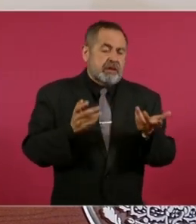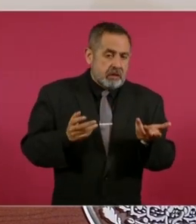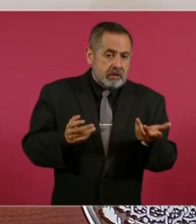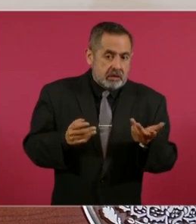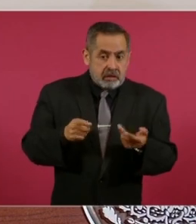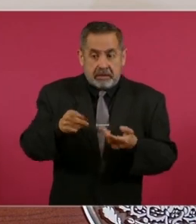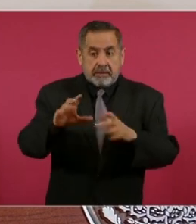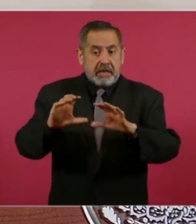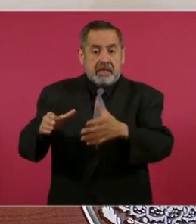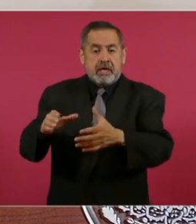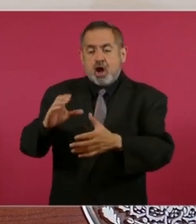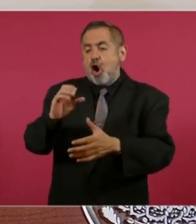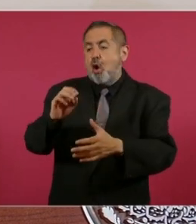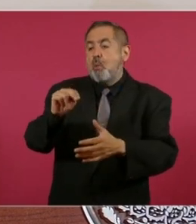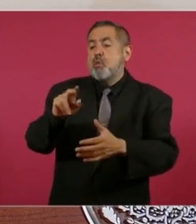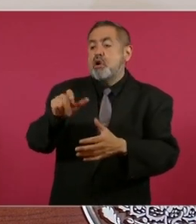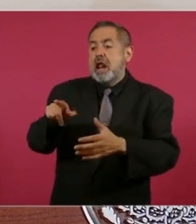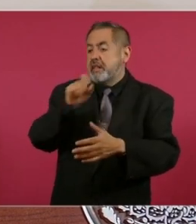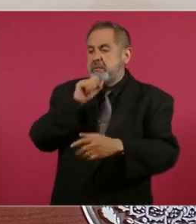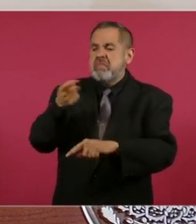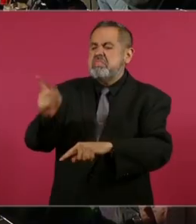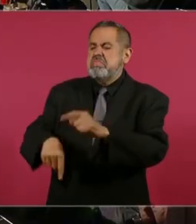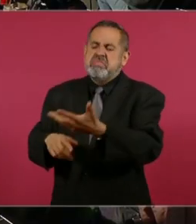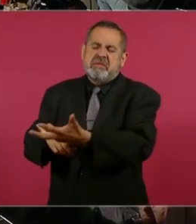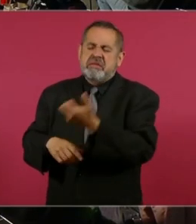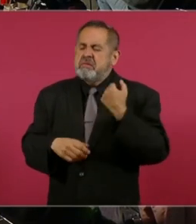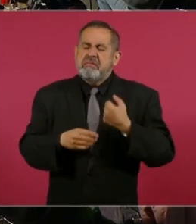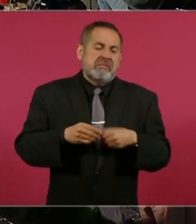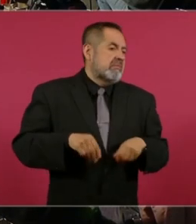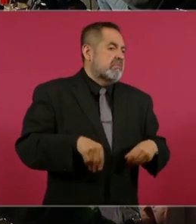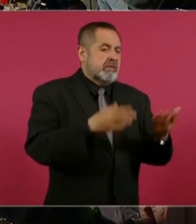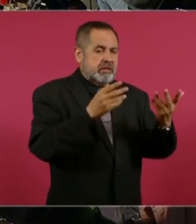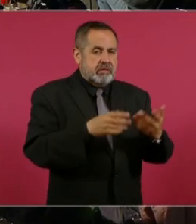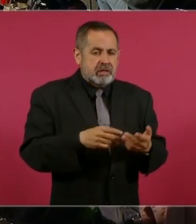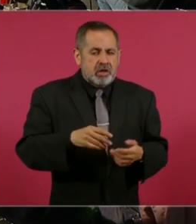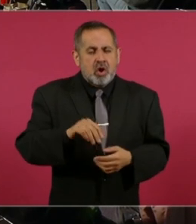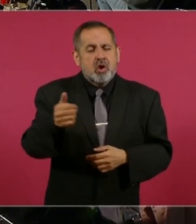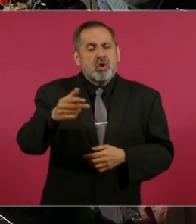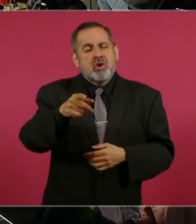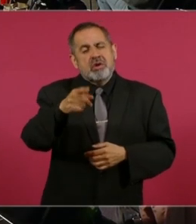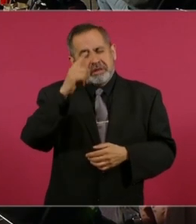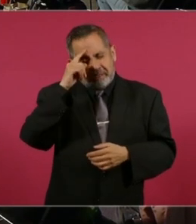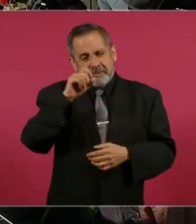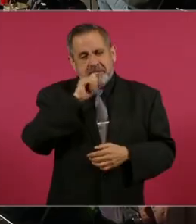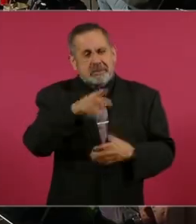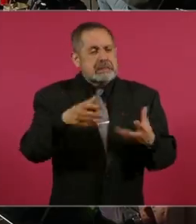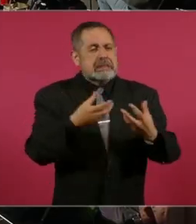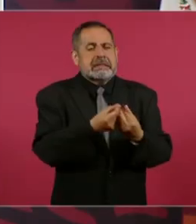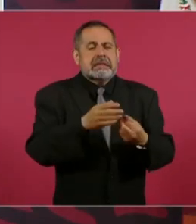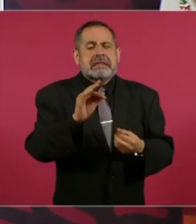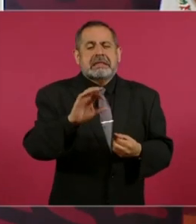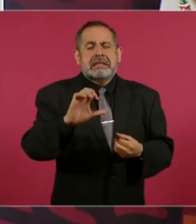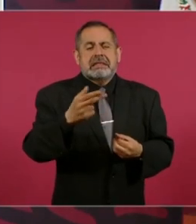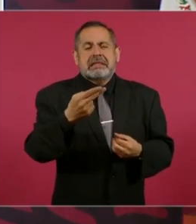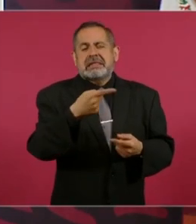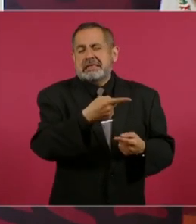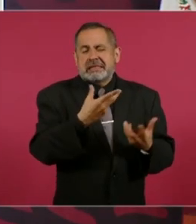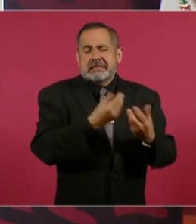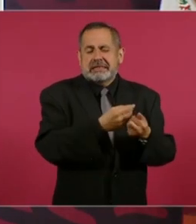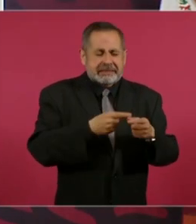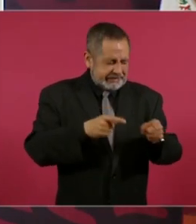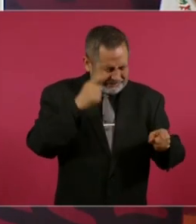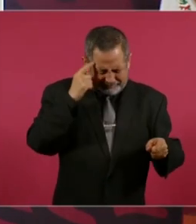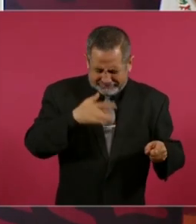y comunales, y este otro reaccionario de Calderón,